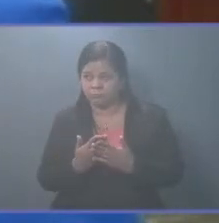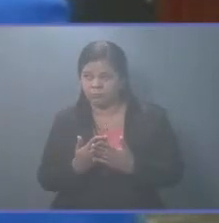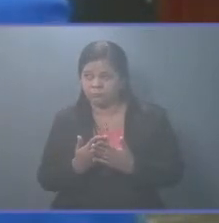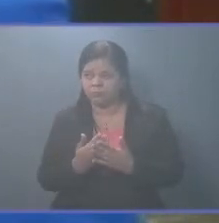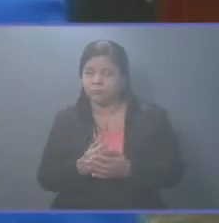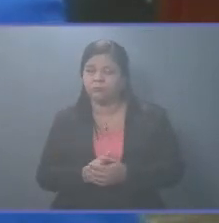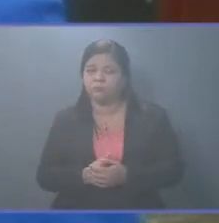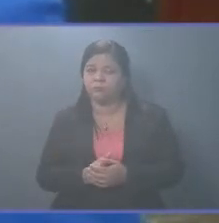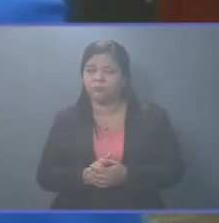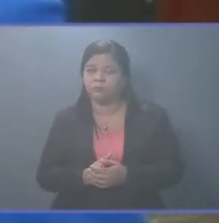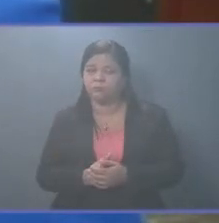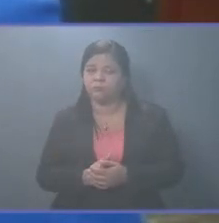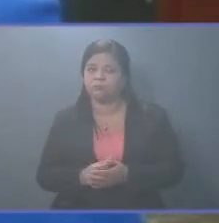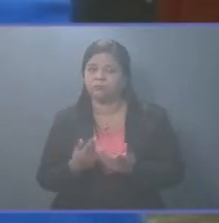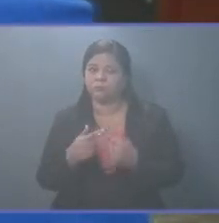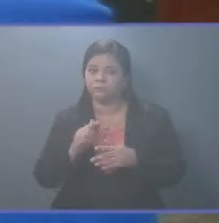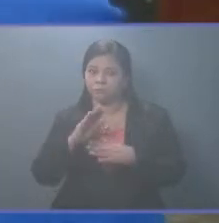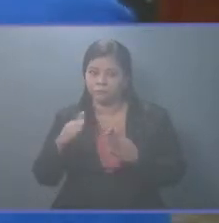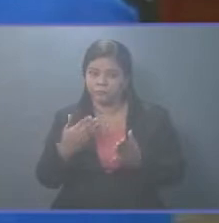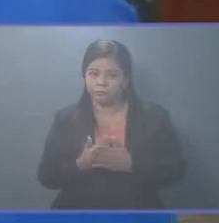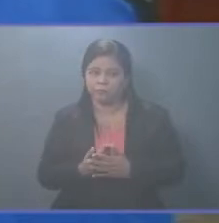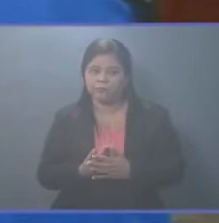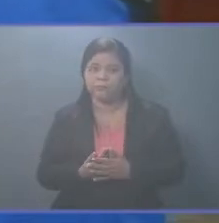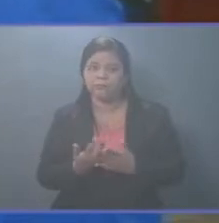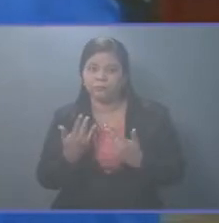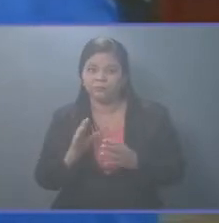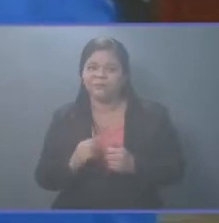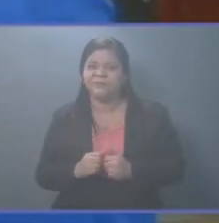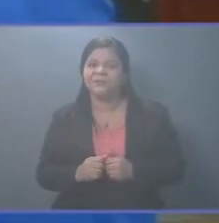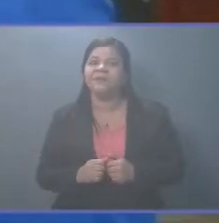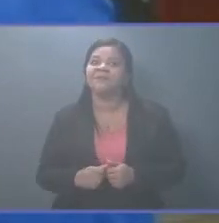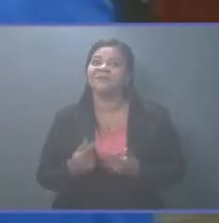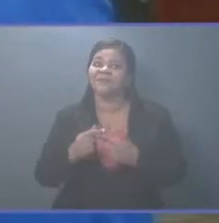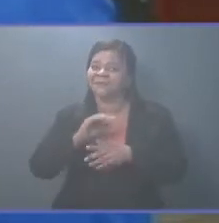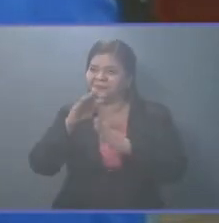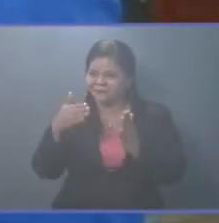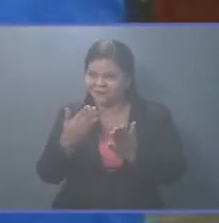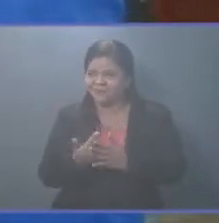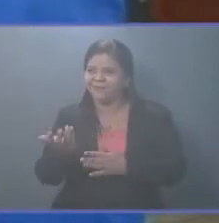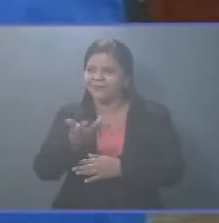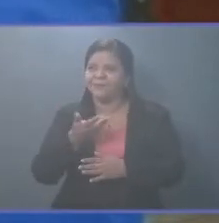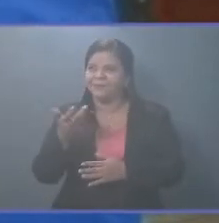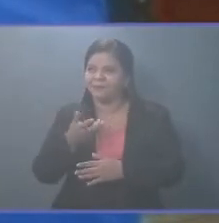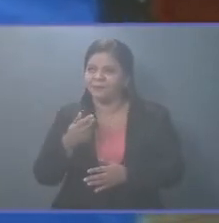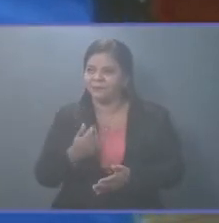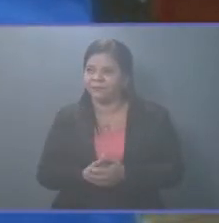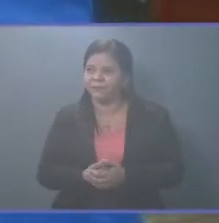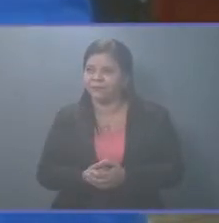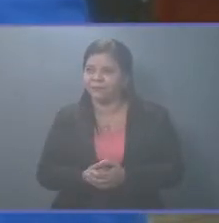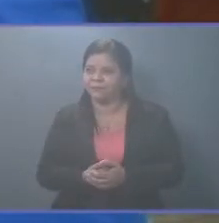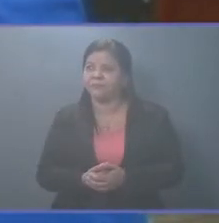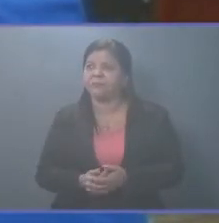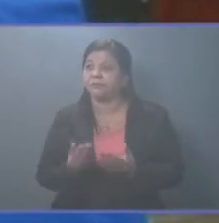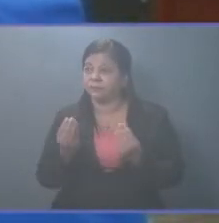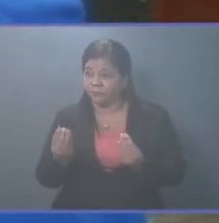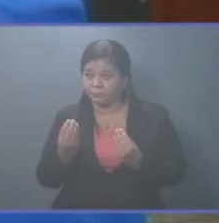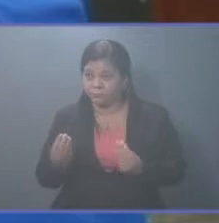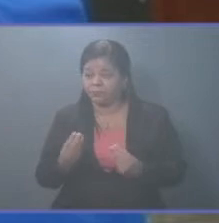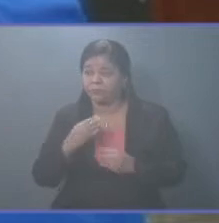que el comentario que había hecho el doctor Candray, cómo combatir a